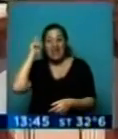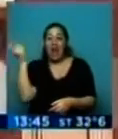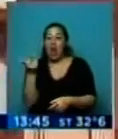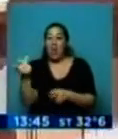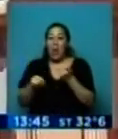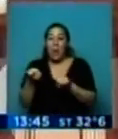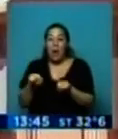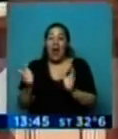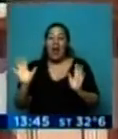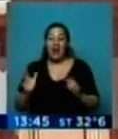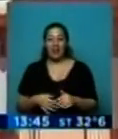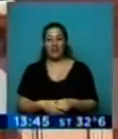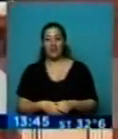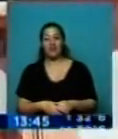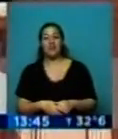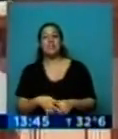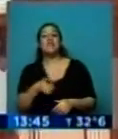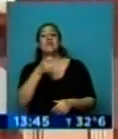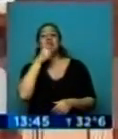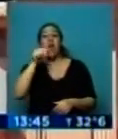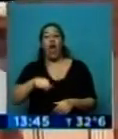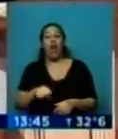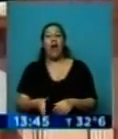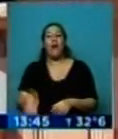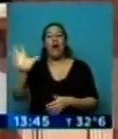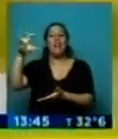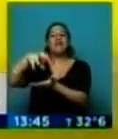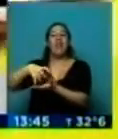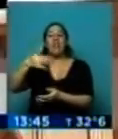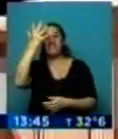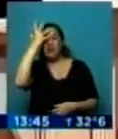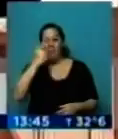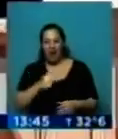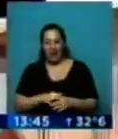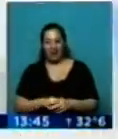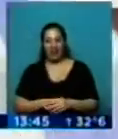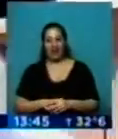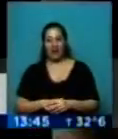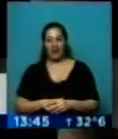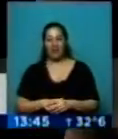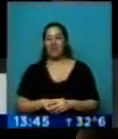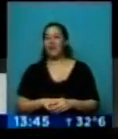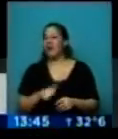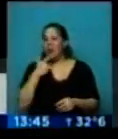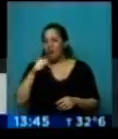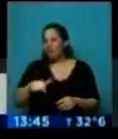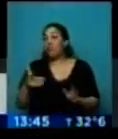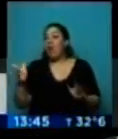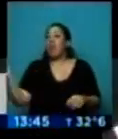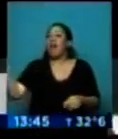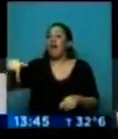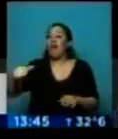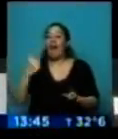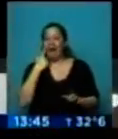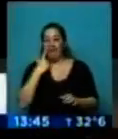presidenta de Chile. Si no está camino al Palacio San Martín. Puede en cualquier momento aparecer. Y